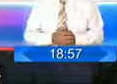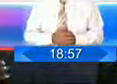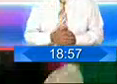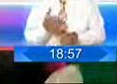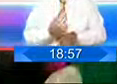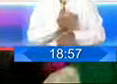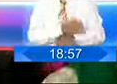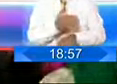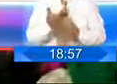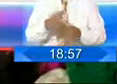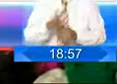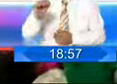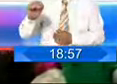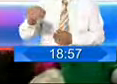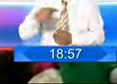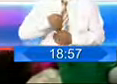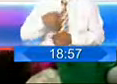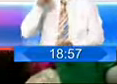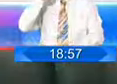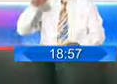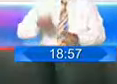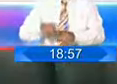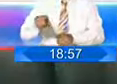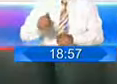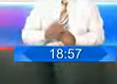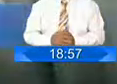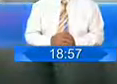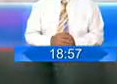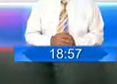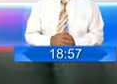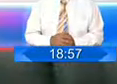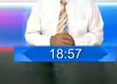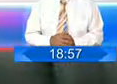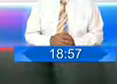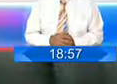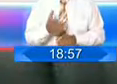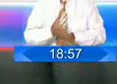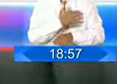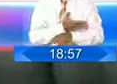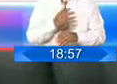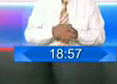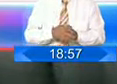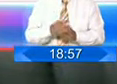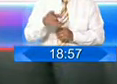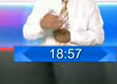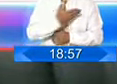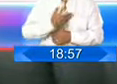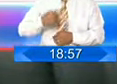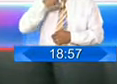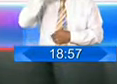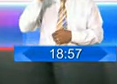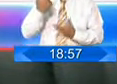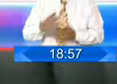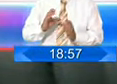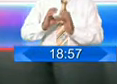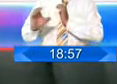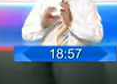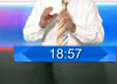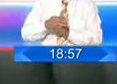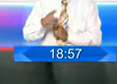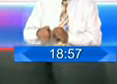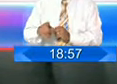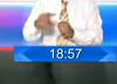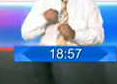anticipó de sus diferencias para manejar el país. Habíamos conversado con el presidente Rafael Correa acerca de esas diferencias cuando